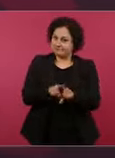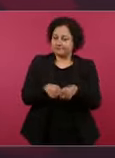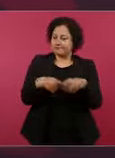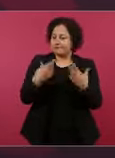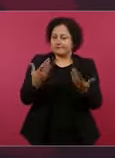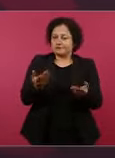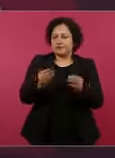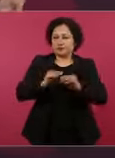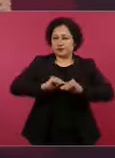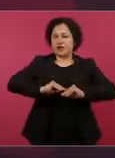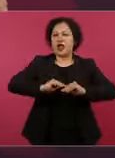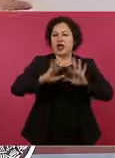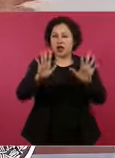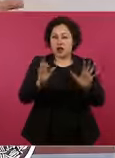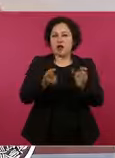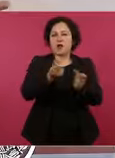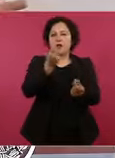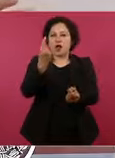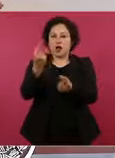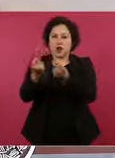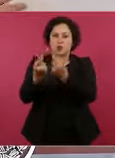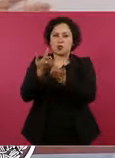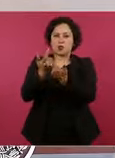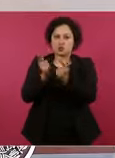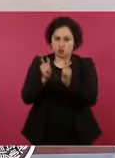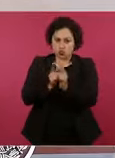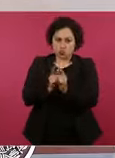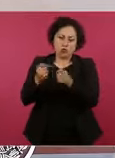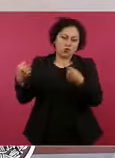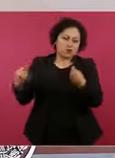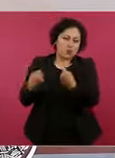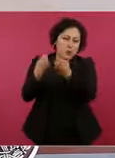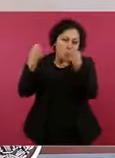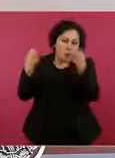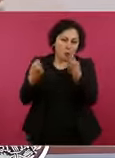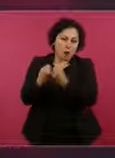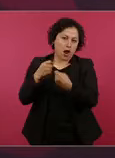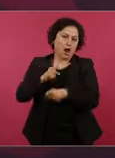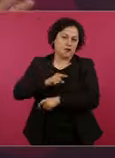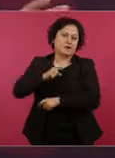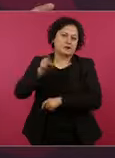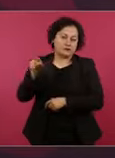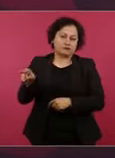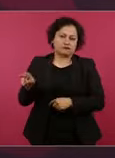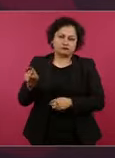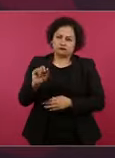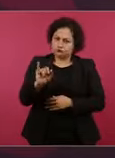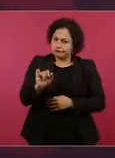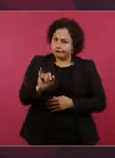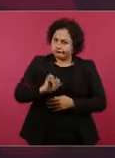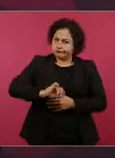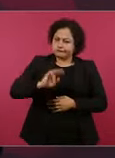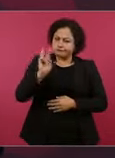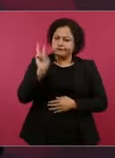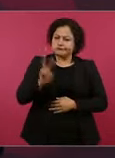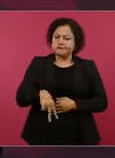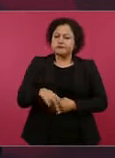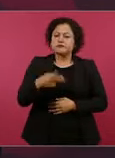están enfrentando, pero pues esto sí es algo